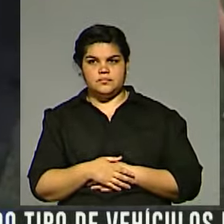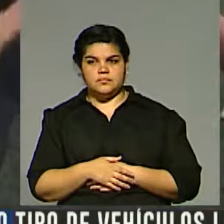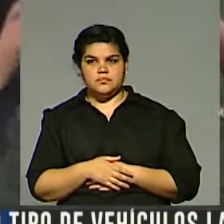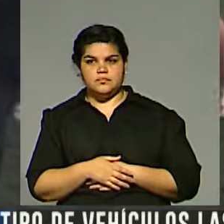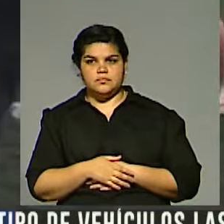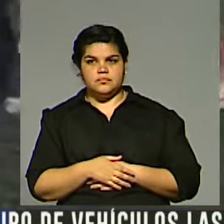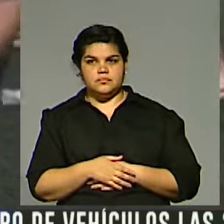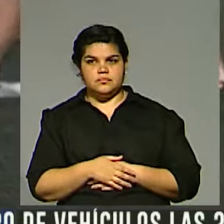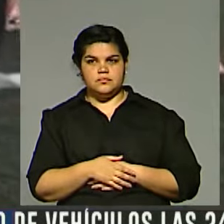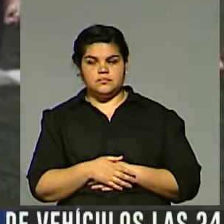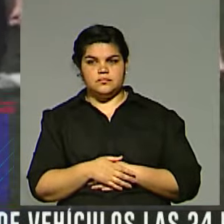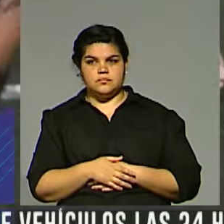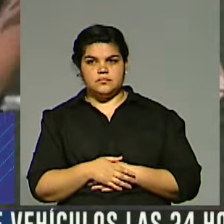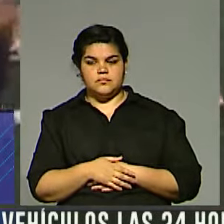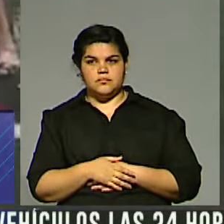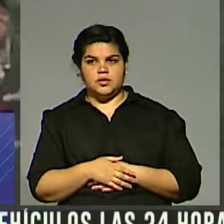Estos son los All Blacks,